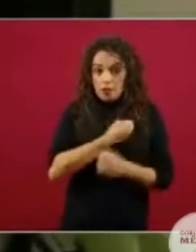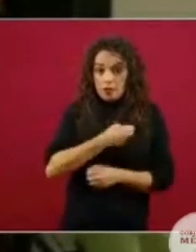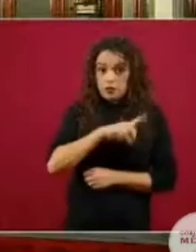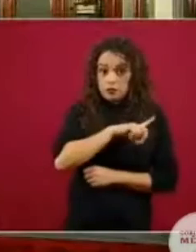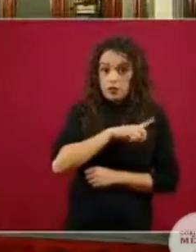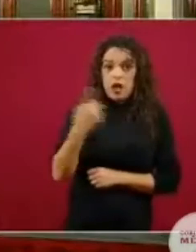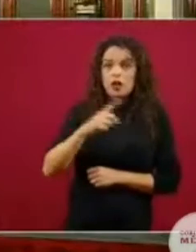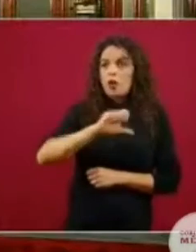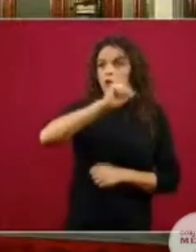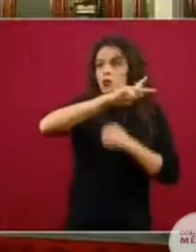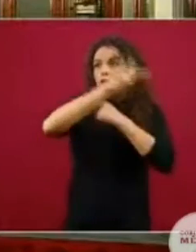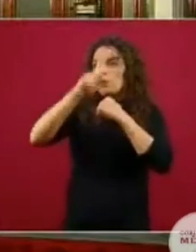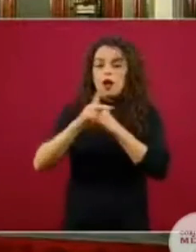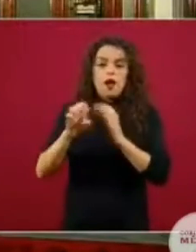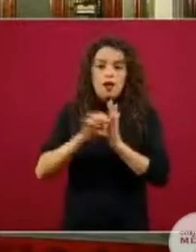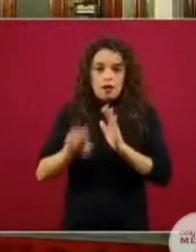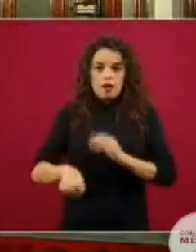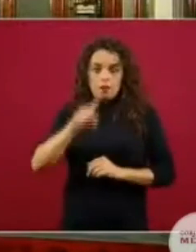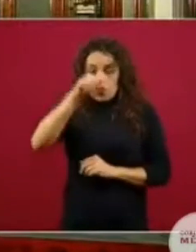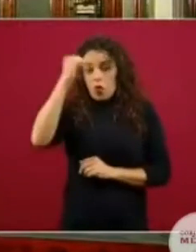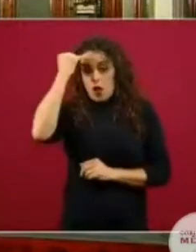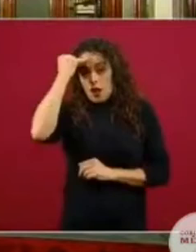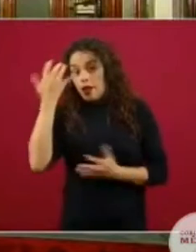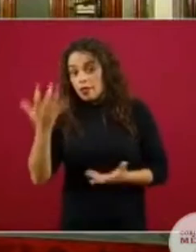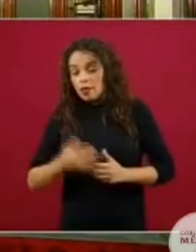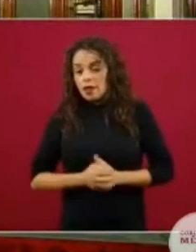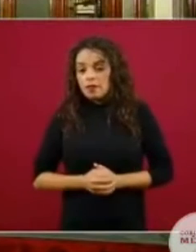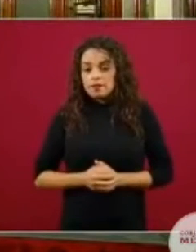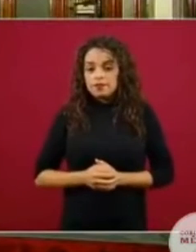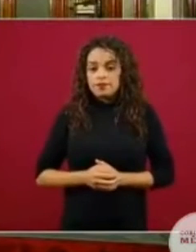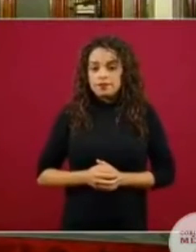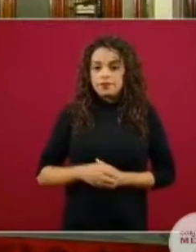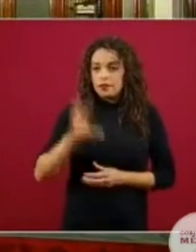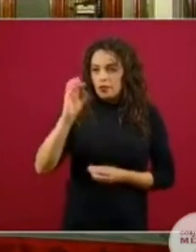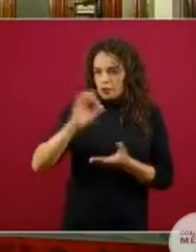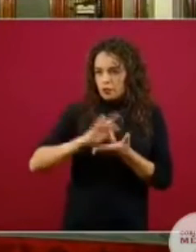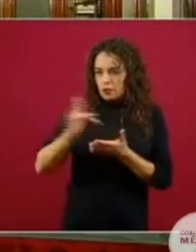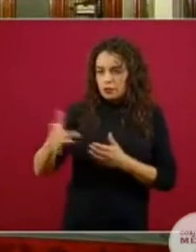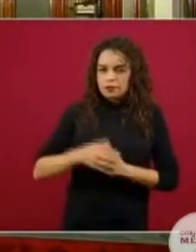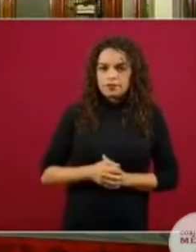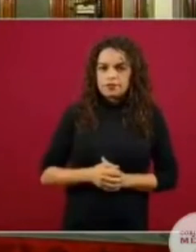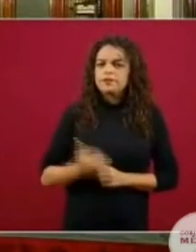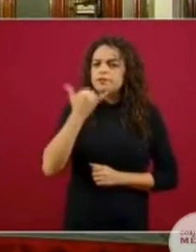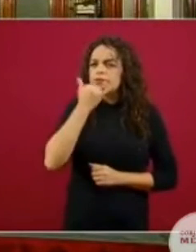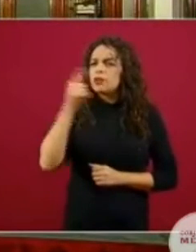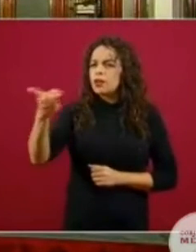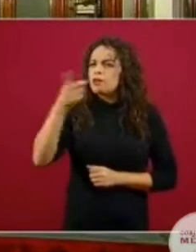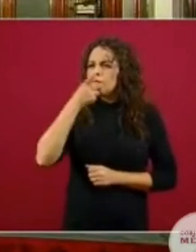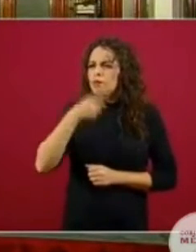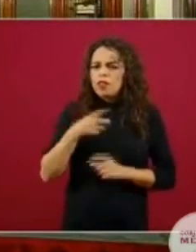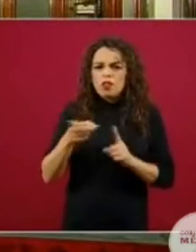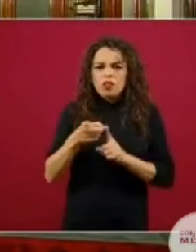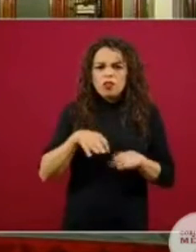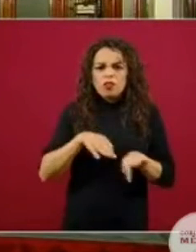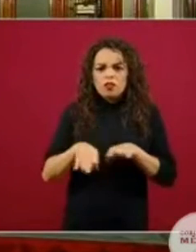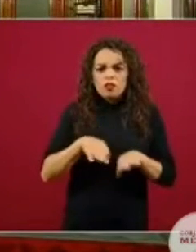muchas veces muchas gracias perdón no recuerdo desde que medio dije usted qué es